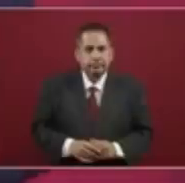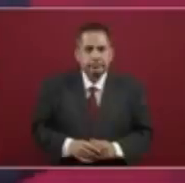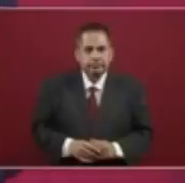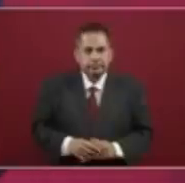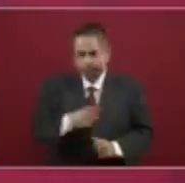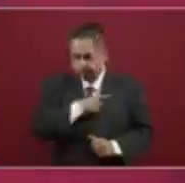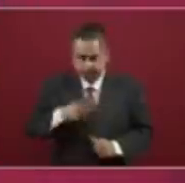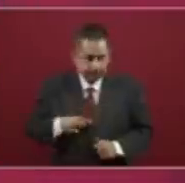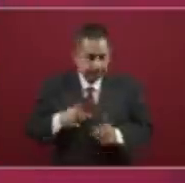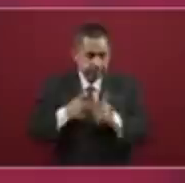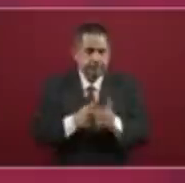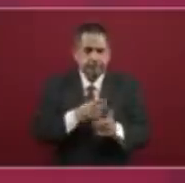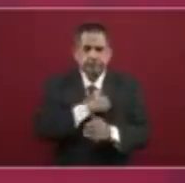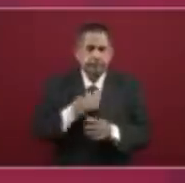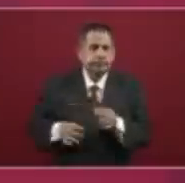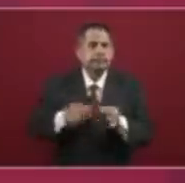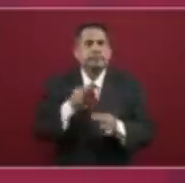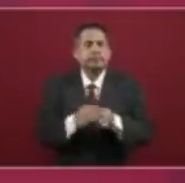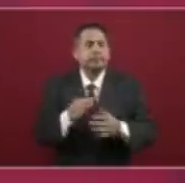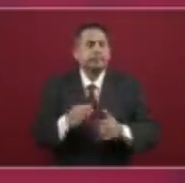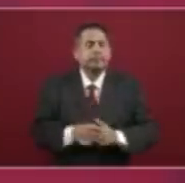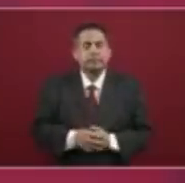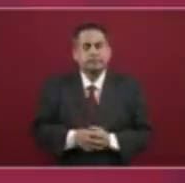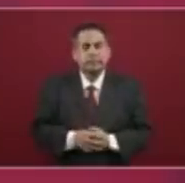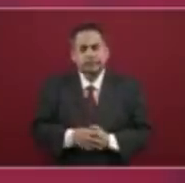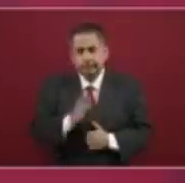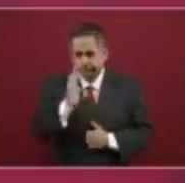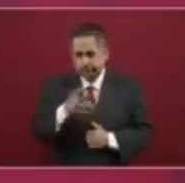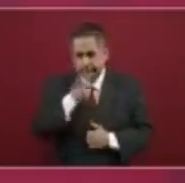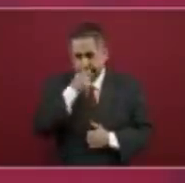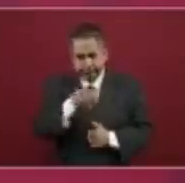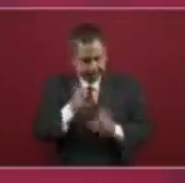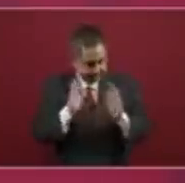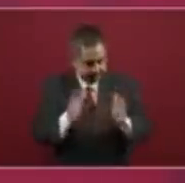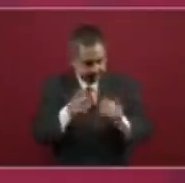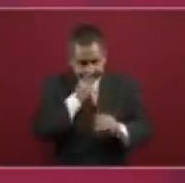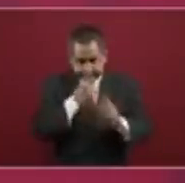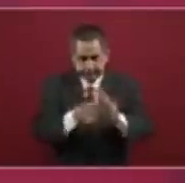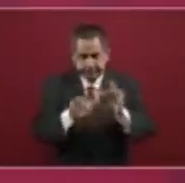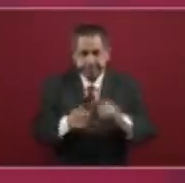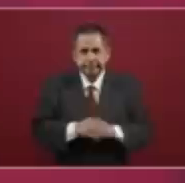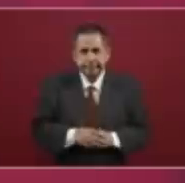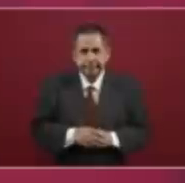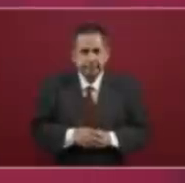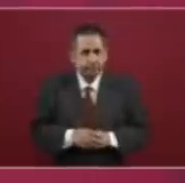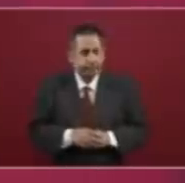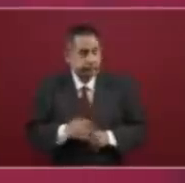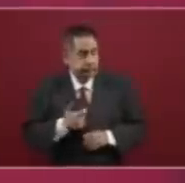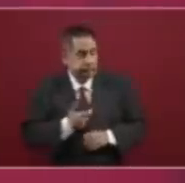Tenemos que cumplir, y ya he dicho, no pagar o